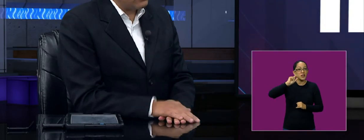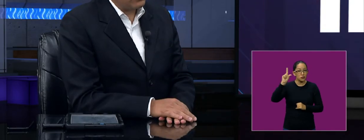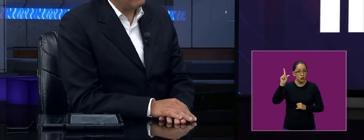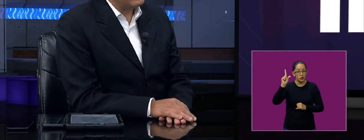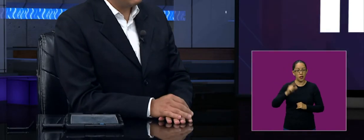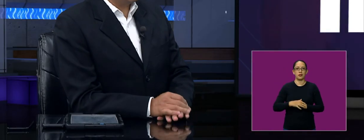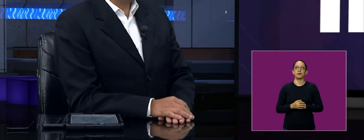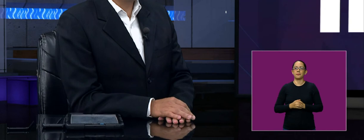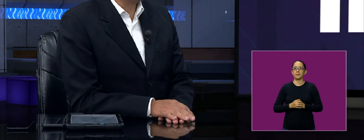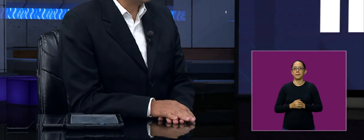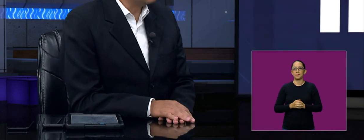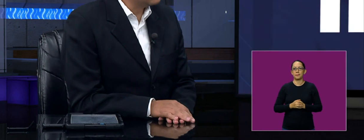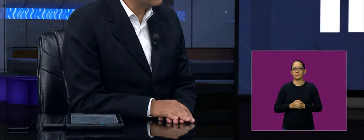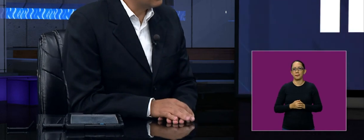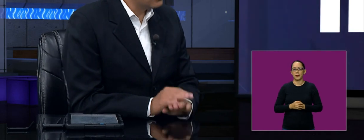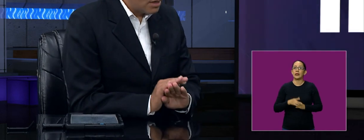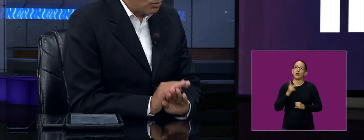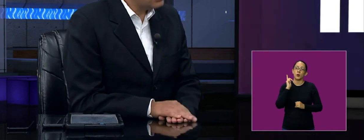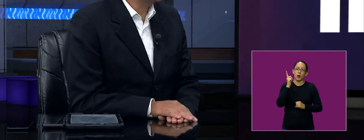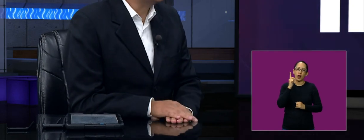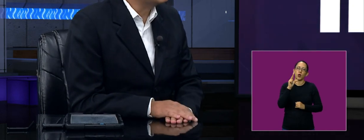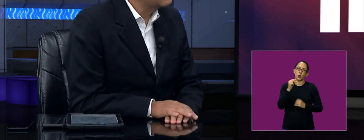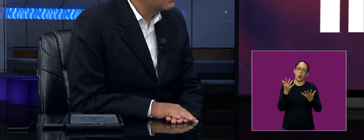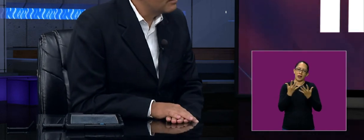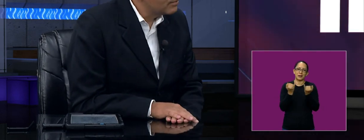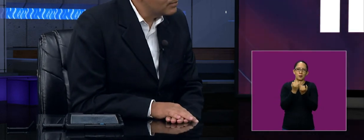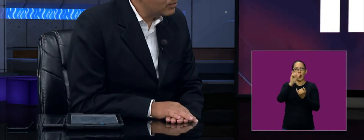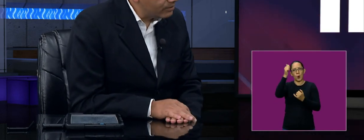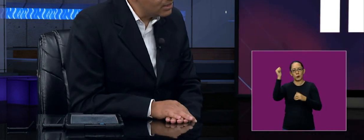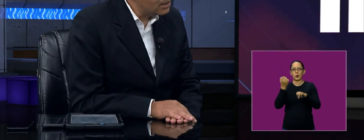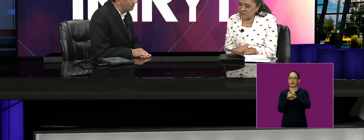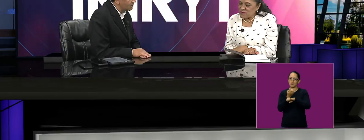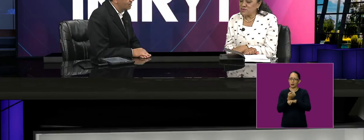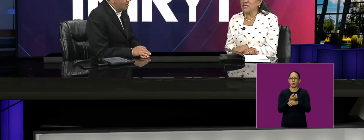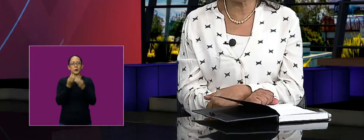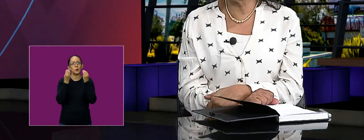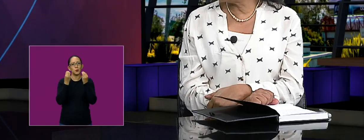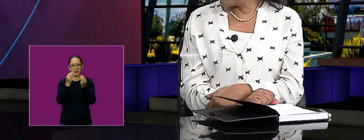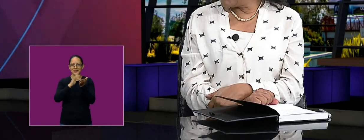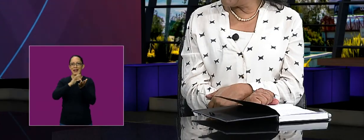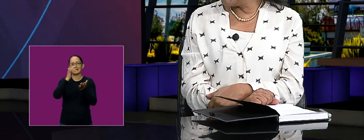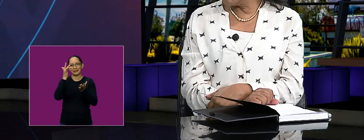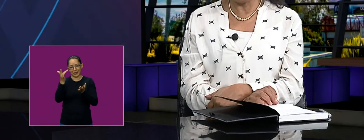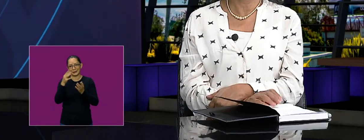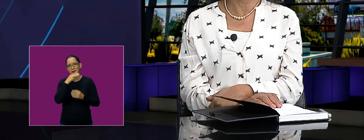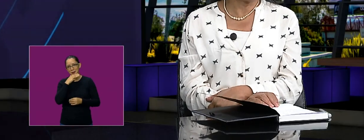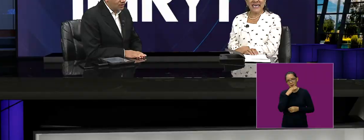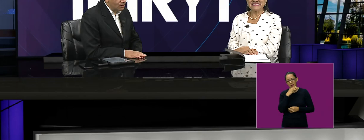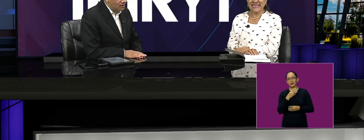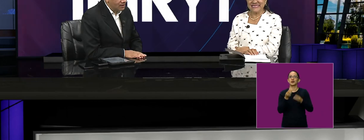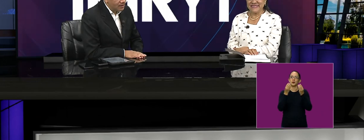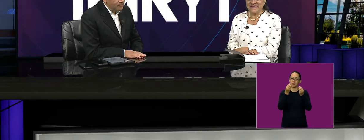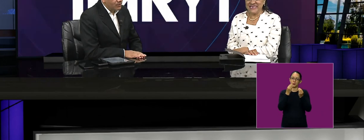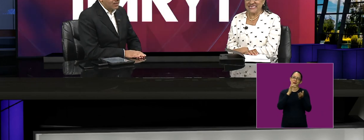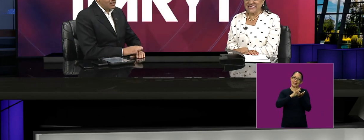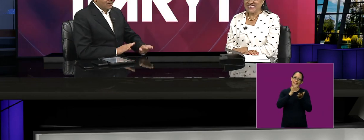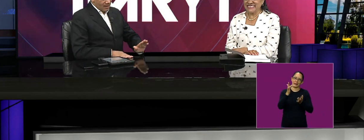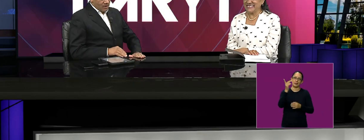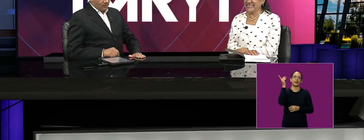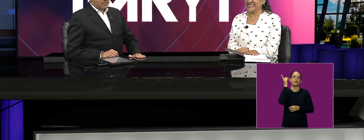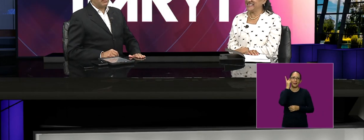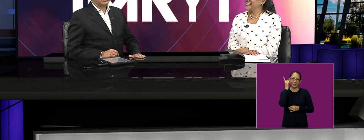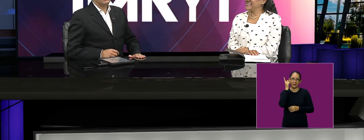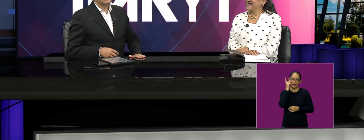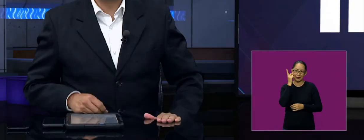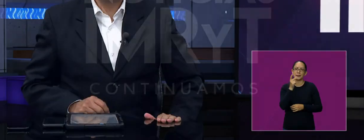engañar, como desfortunadamente ha ocurrido en otros estados. Muchas gracias, Elvira. Al contrario. Por hoy en esta noche. Muchas gracias gracias a Denise Laguna Show, quien